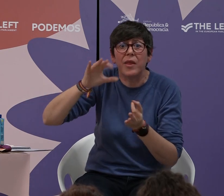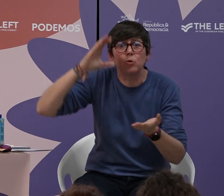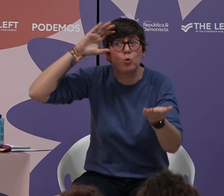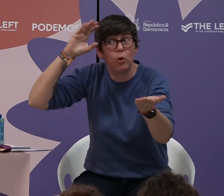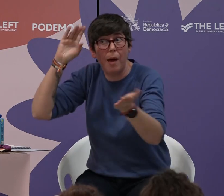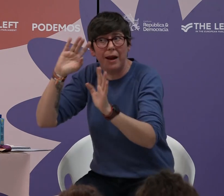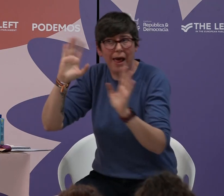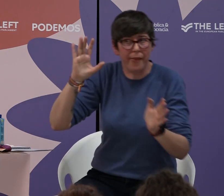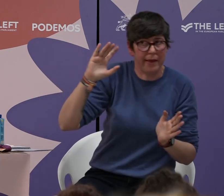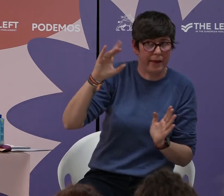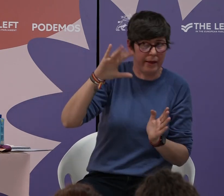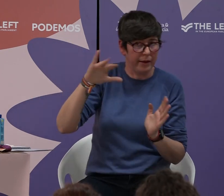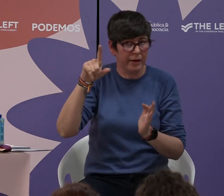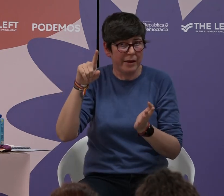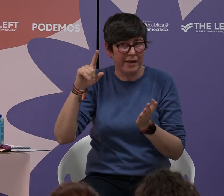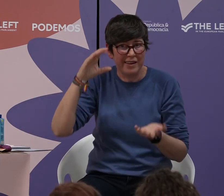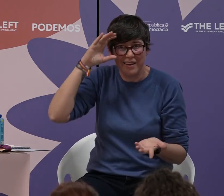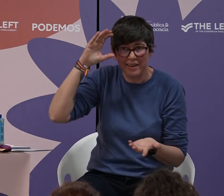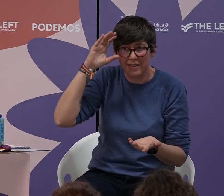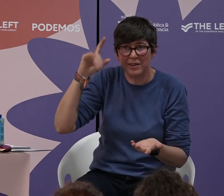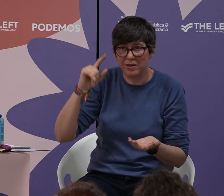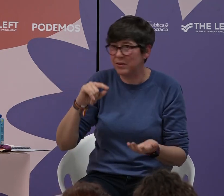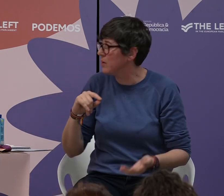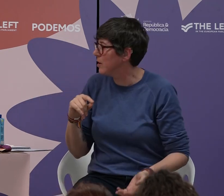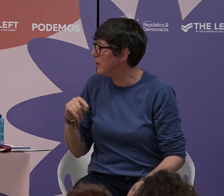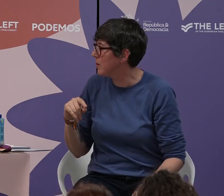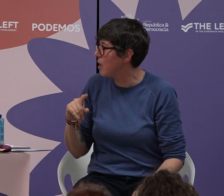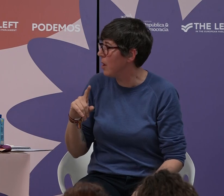que se está hablando y y es simplemente escuchar